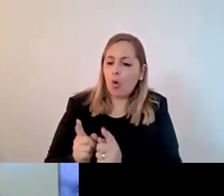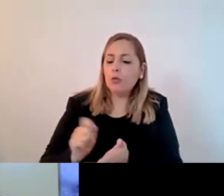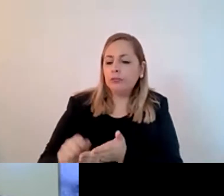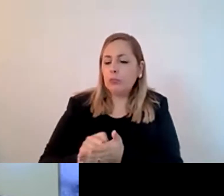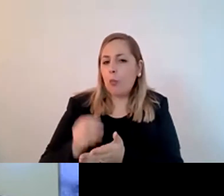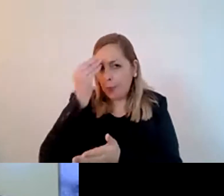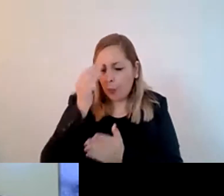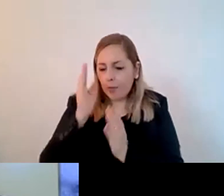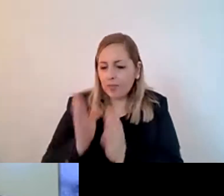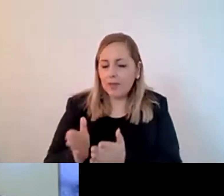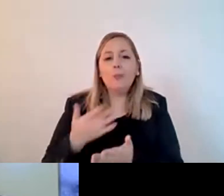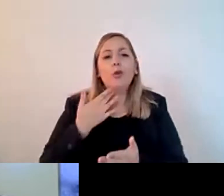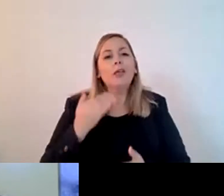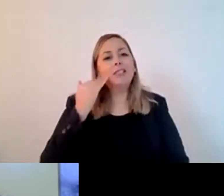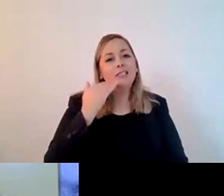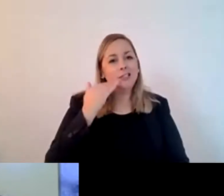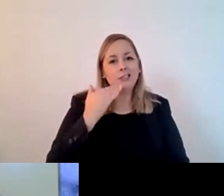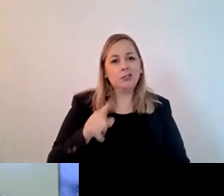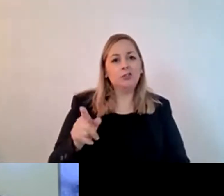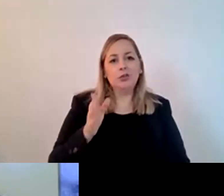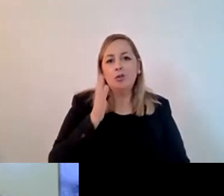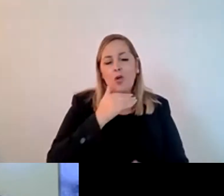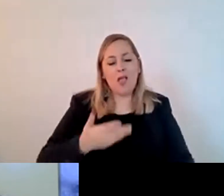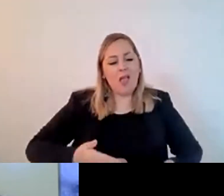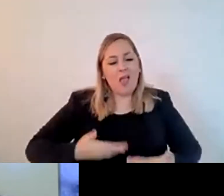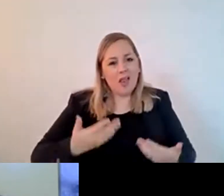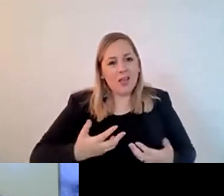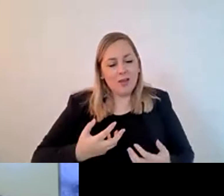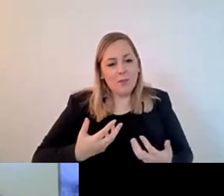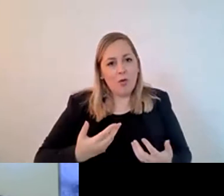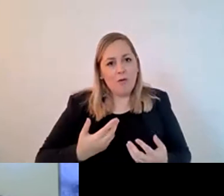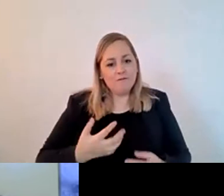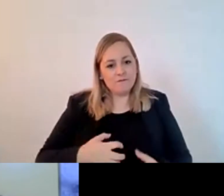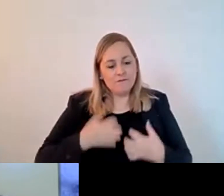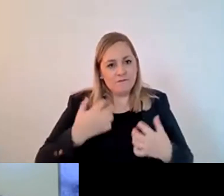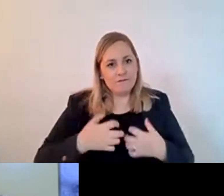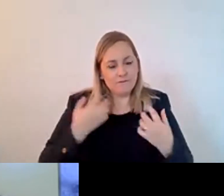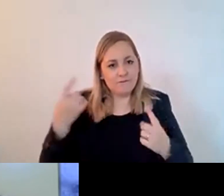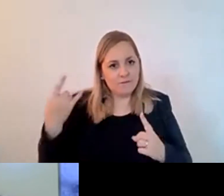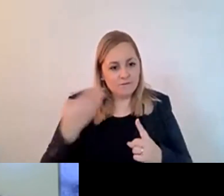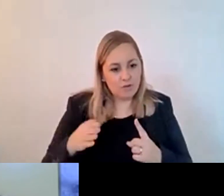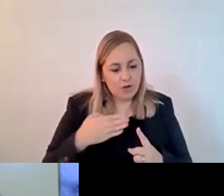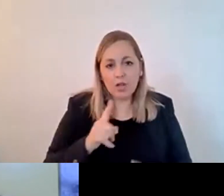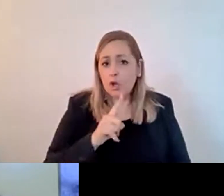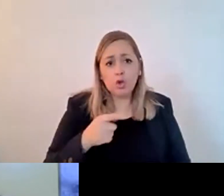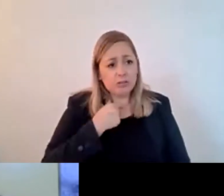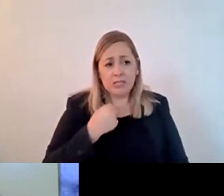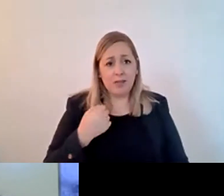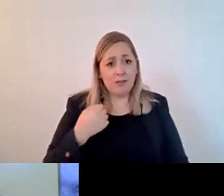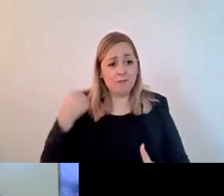niños que no tienen un ánimo agresivo. O sea, no es deseo de herir al